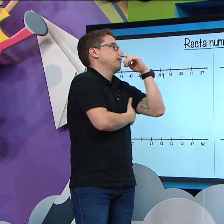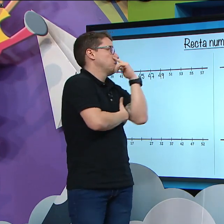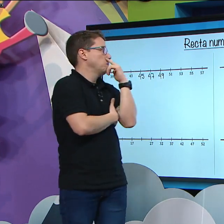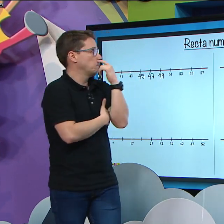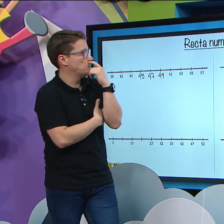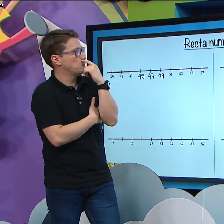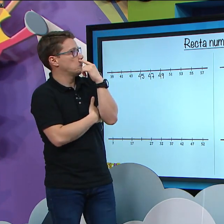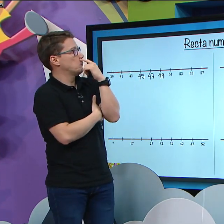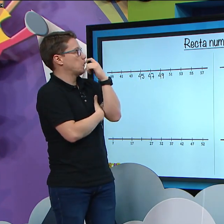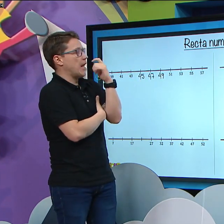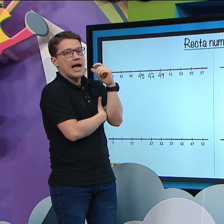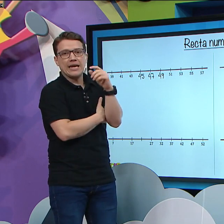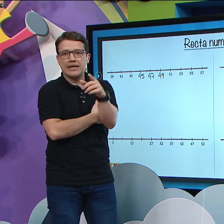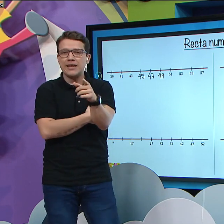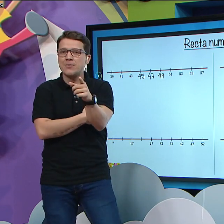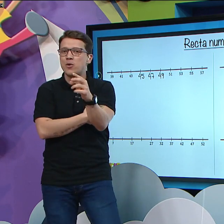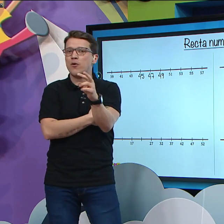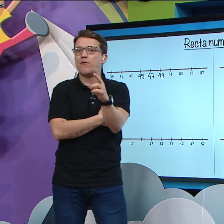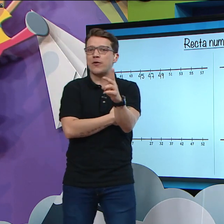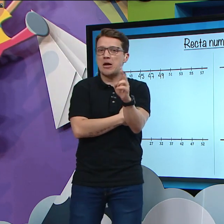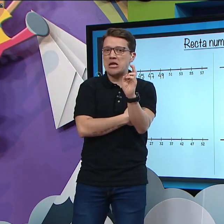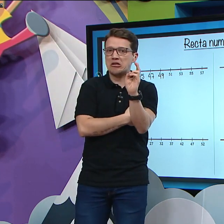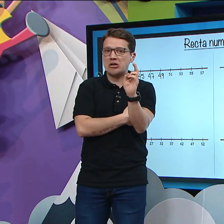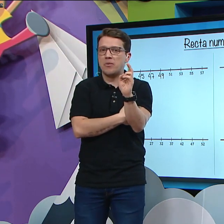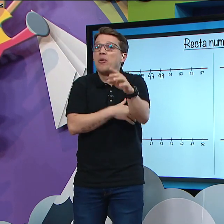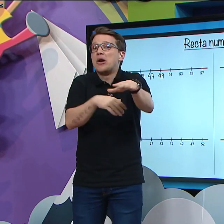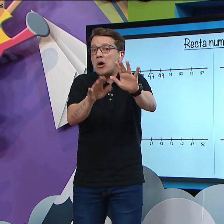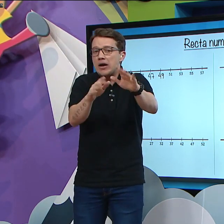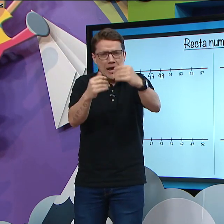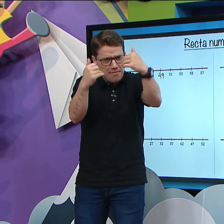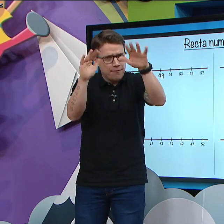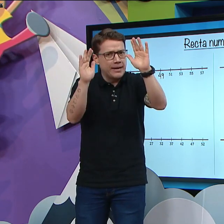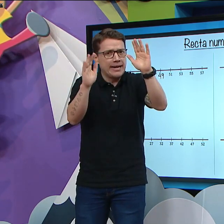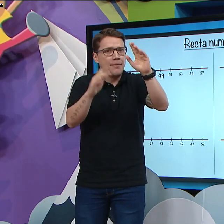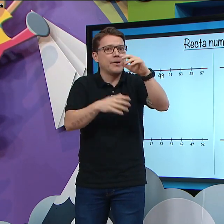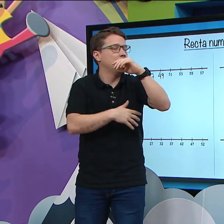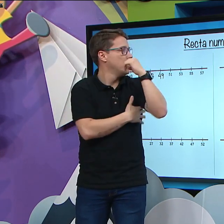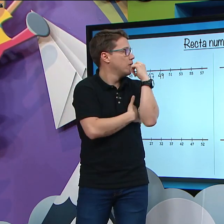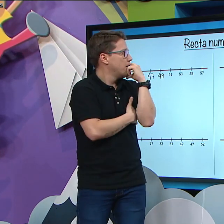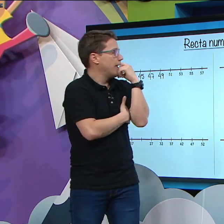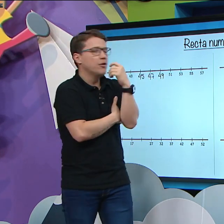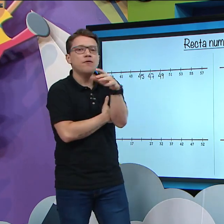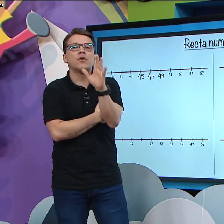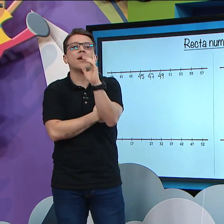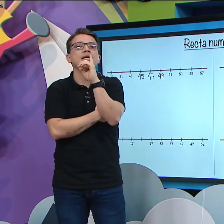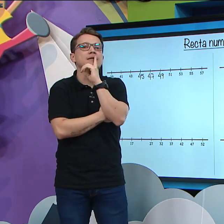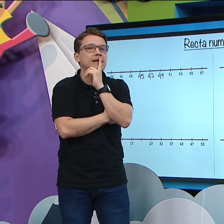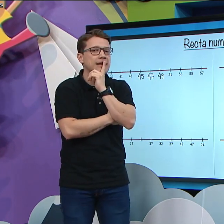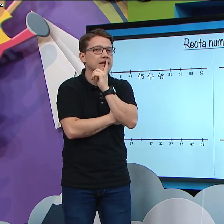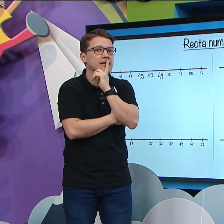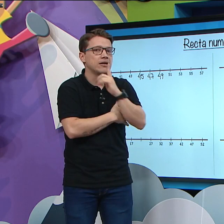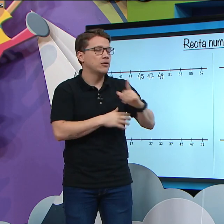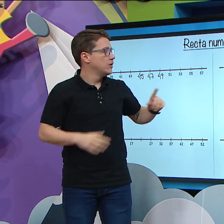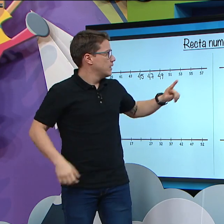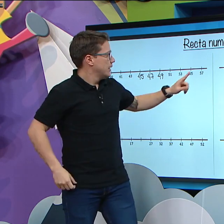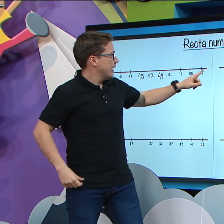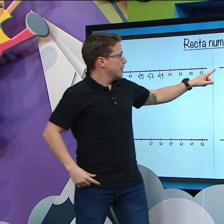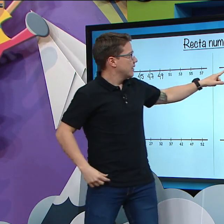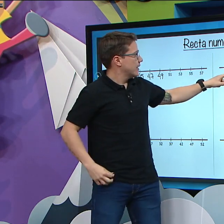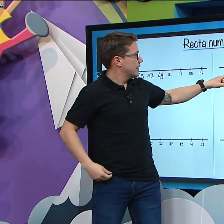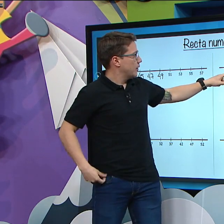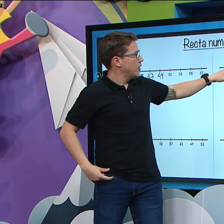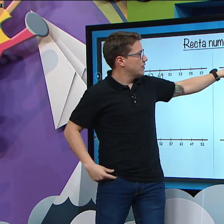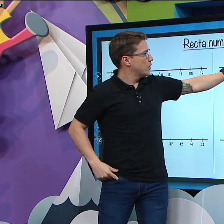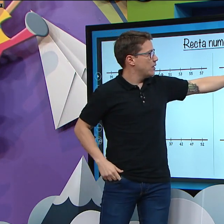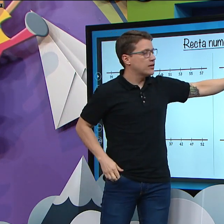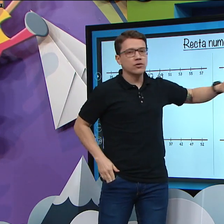tenemos. Aquí tenemos dos formas de hacerlo. Por ahora, hay más maneras, pero hay dos formas iniciales de hacerlo. Entre